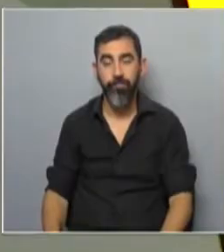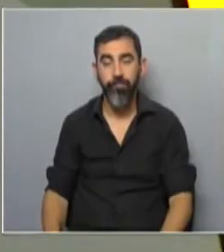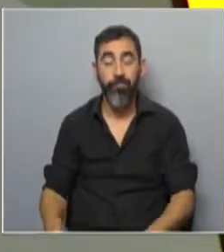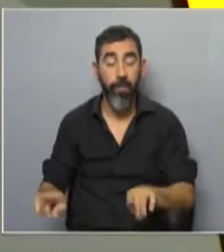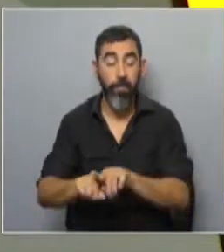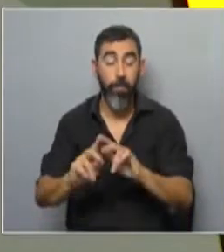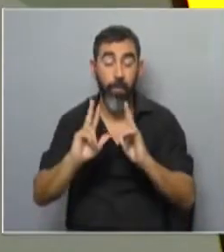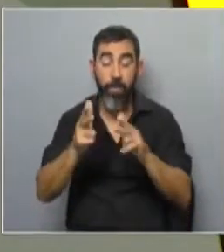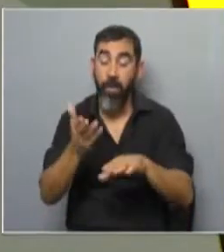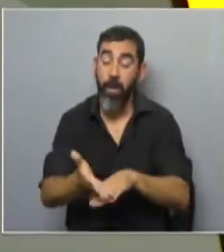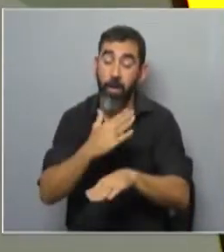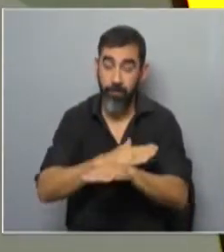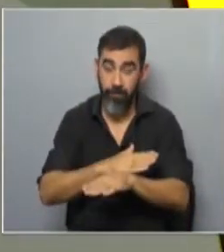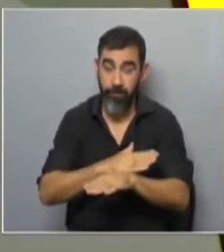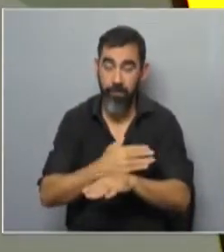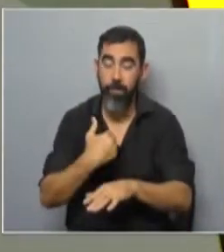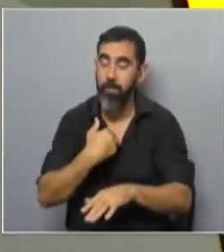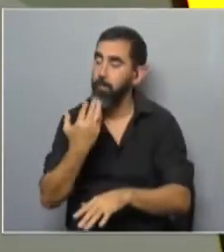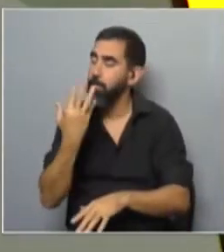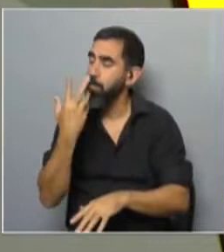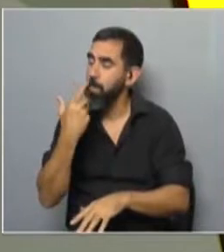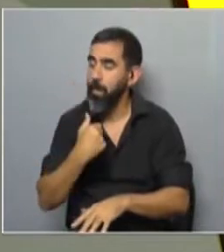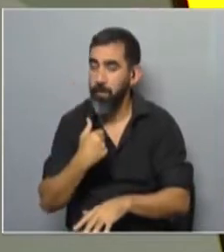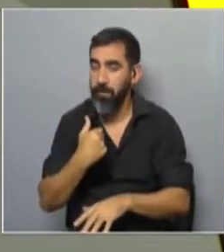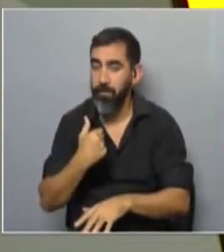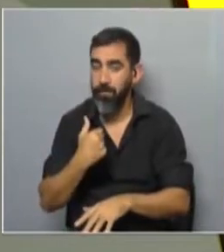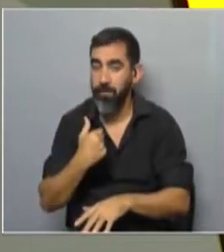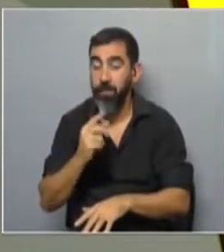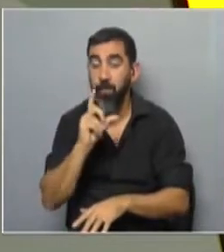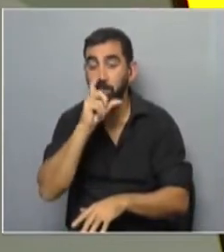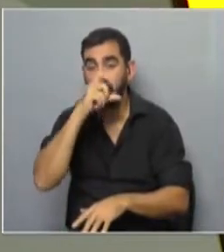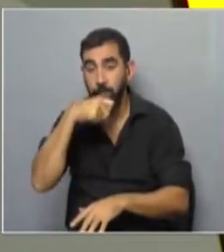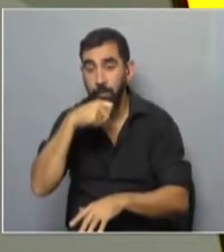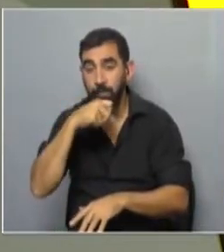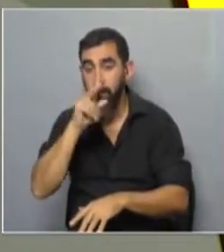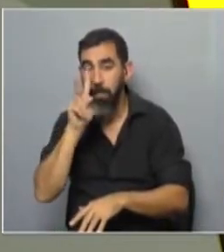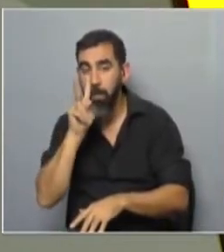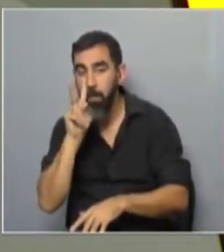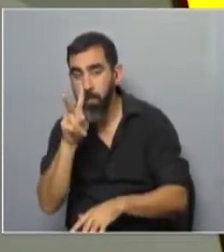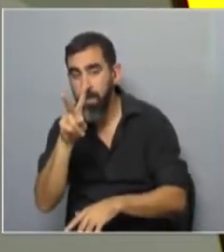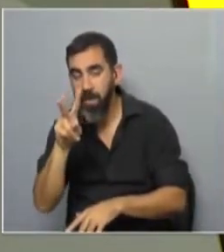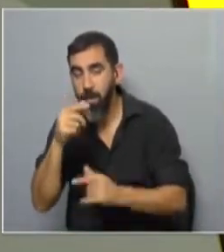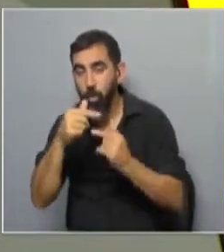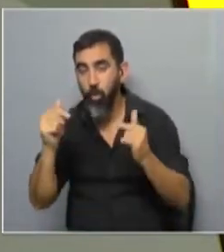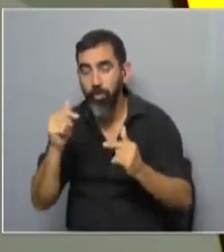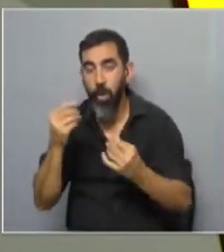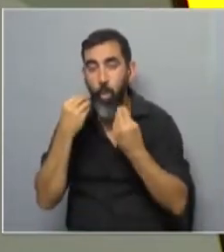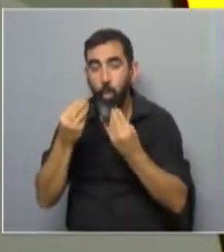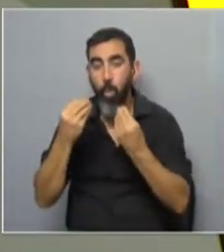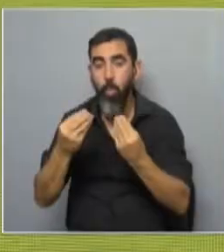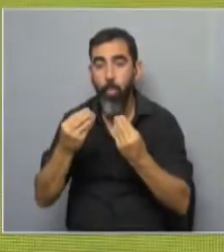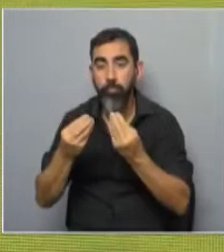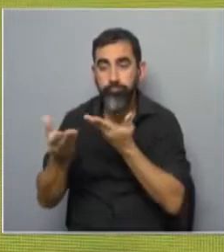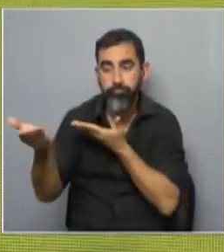dije recién. Me encanta cuando los montevideanos asomamos la nariz a ver estas cosas y cómo hay una